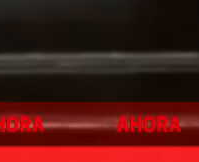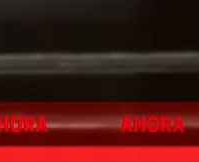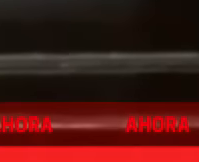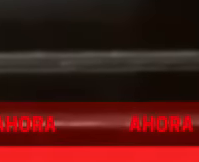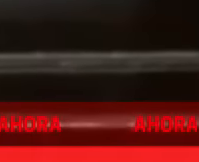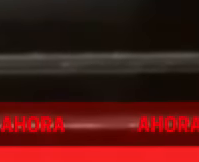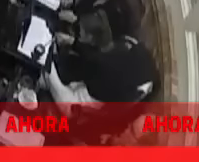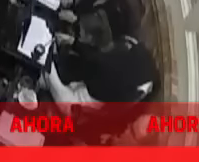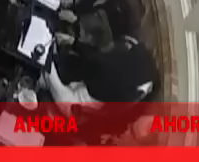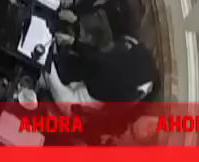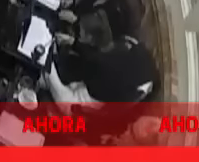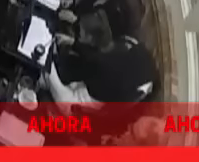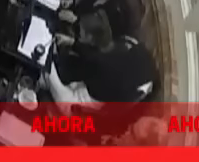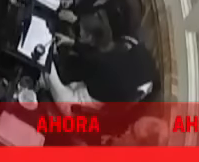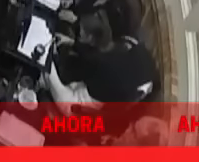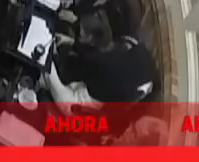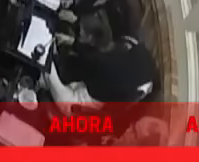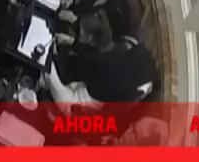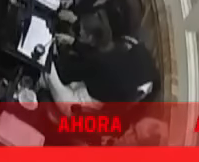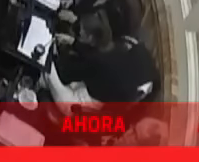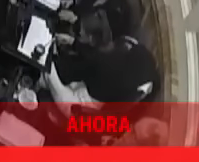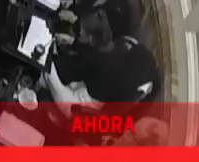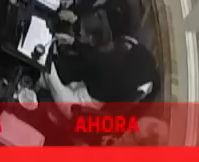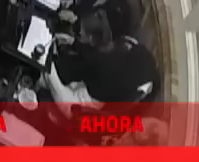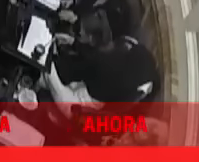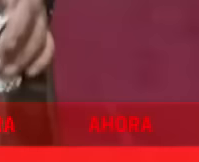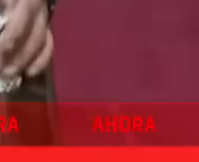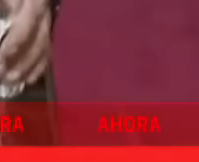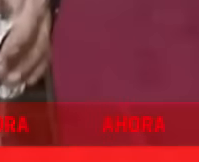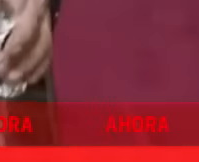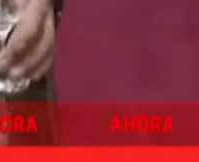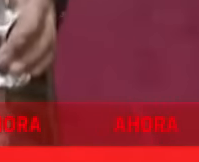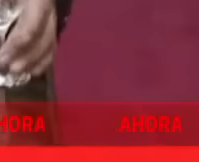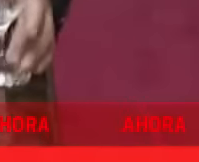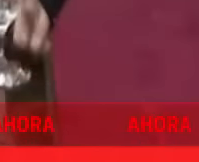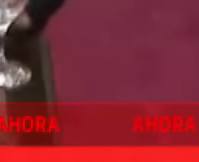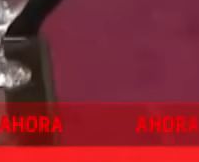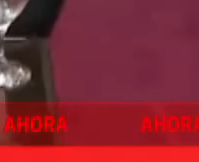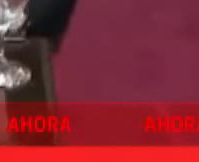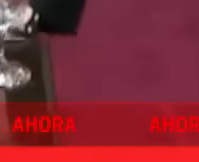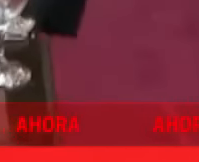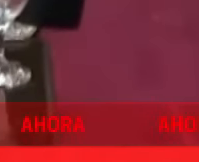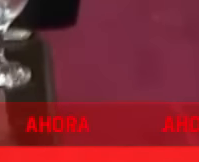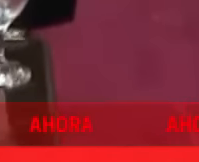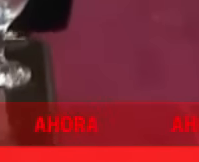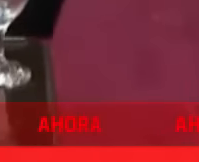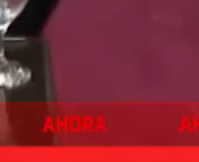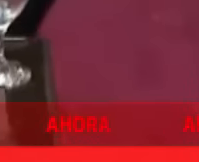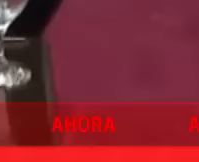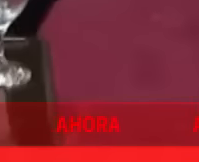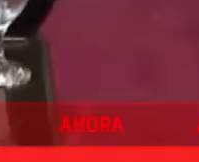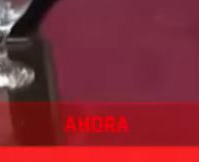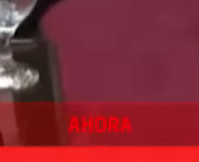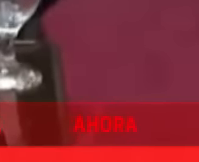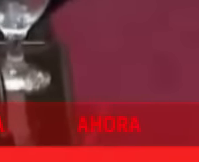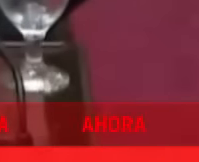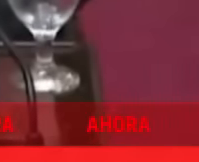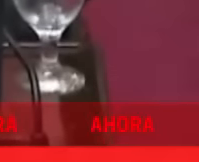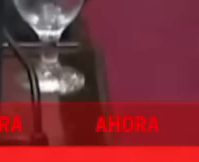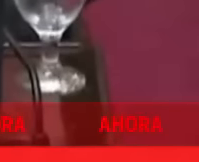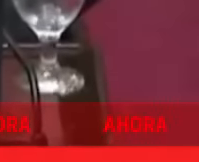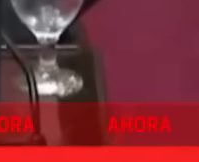No se sabe de qué están hablando. La gente del sonido realmente es, parece como que no está prestando atención a ver quién es el senador que está hablando, ¿no? Sí.